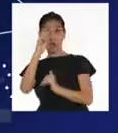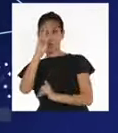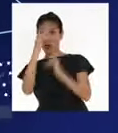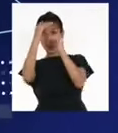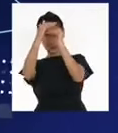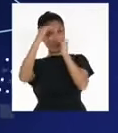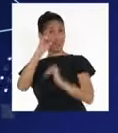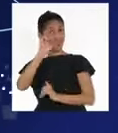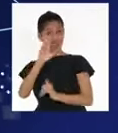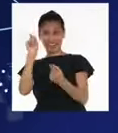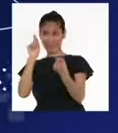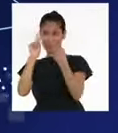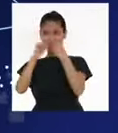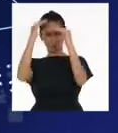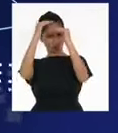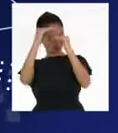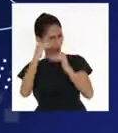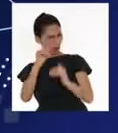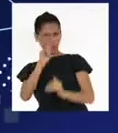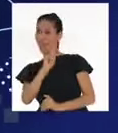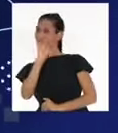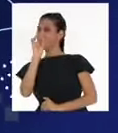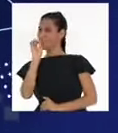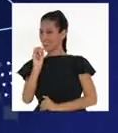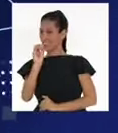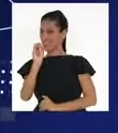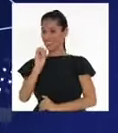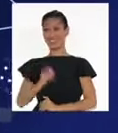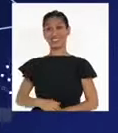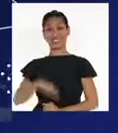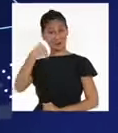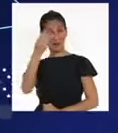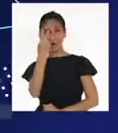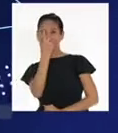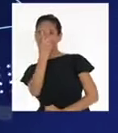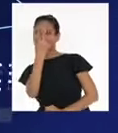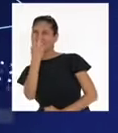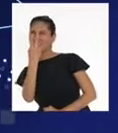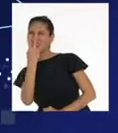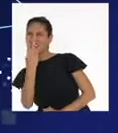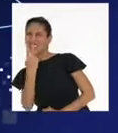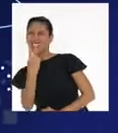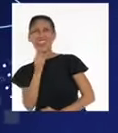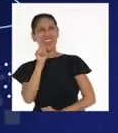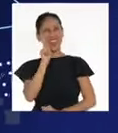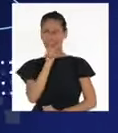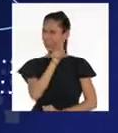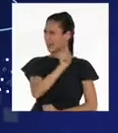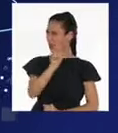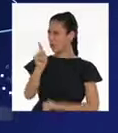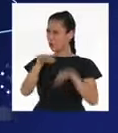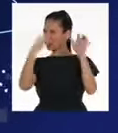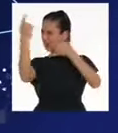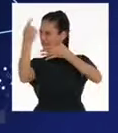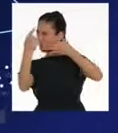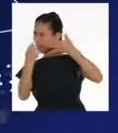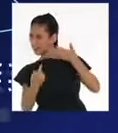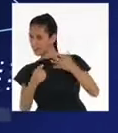nos ayudarán a visualizar la frecuencia de cada actividad. Y no olvidemos algo muy